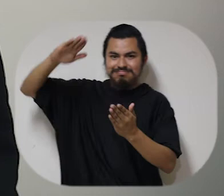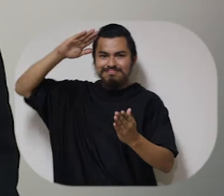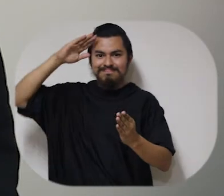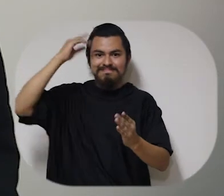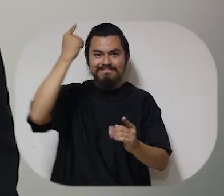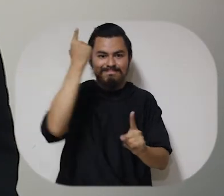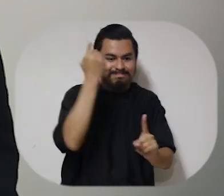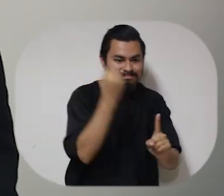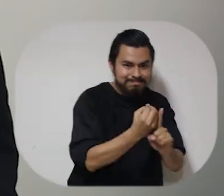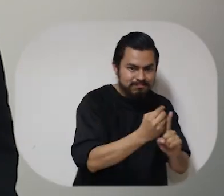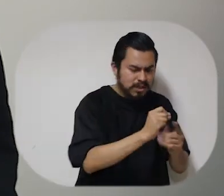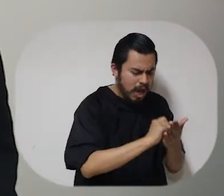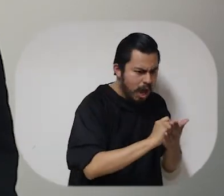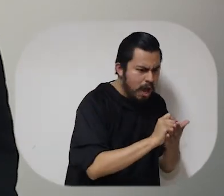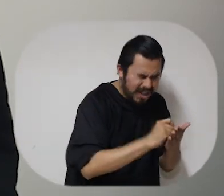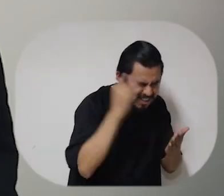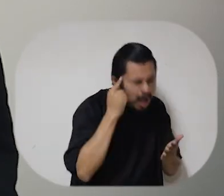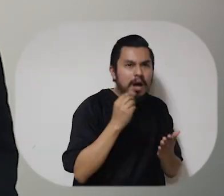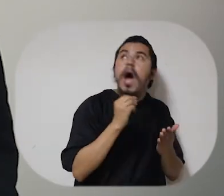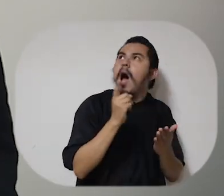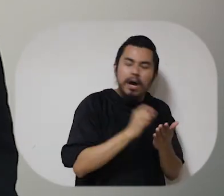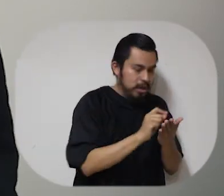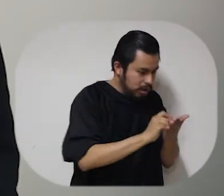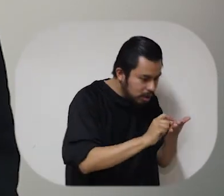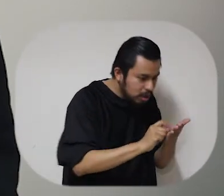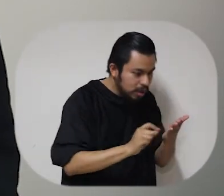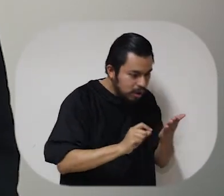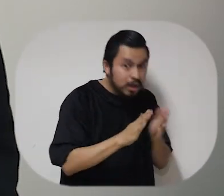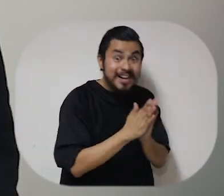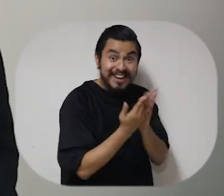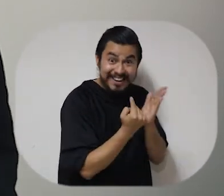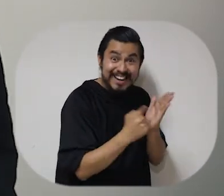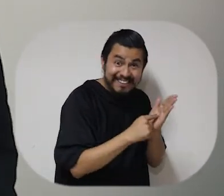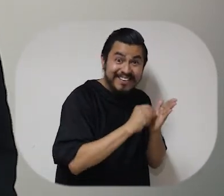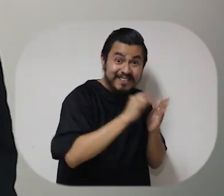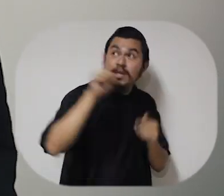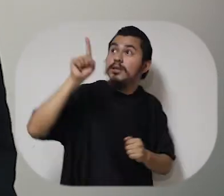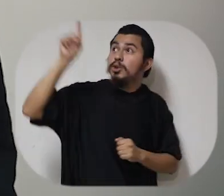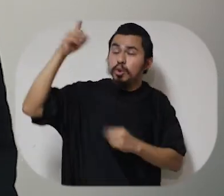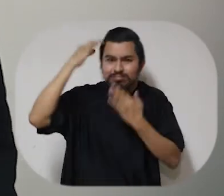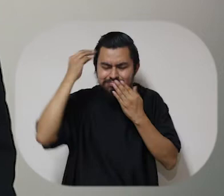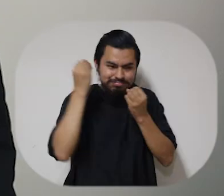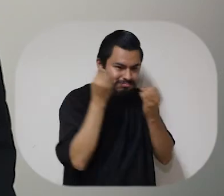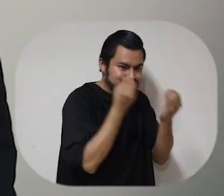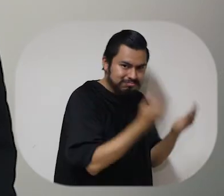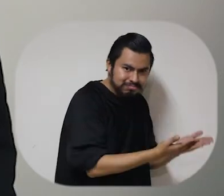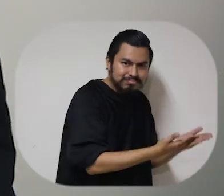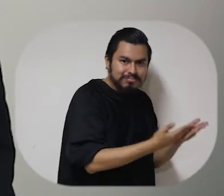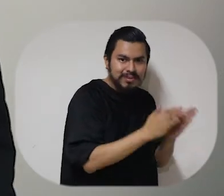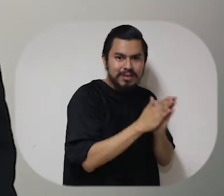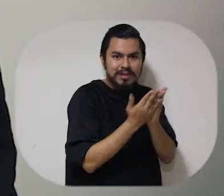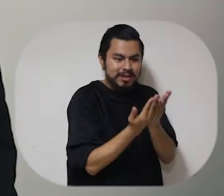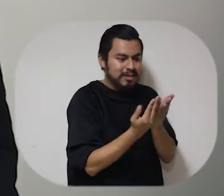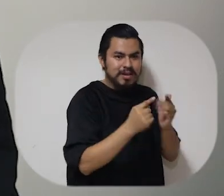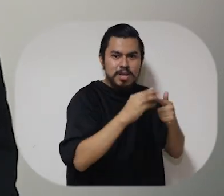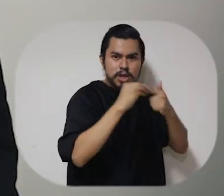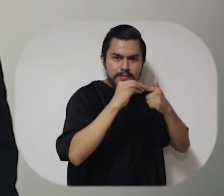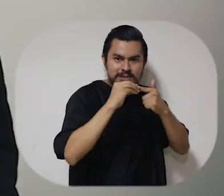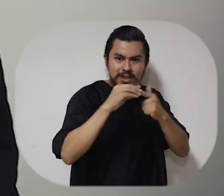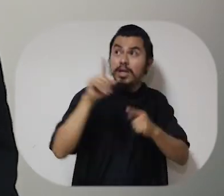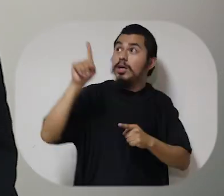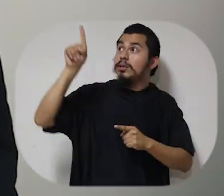Biblia. La Biblia fue inspirada por Dios. Especialmente es un libro que Dios ha escrito.